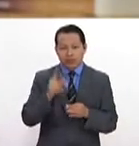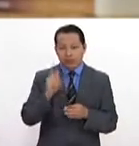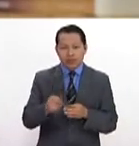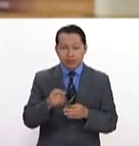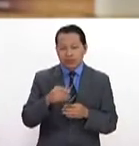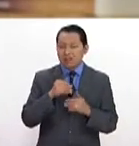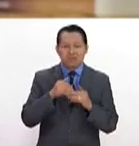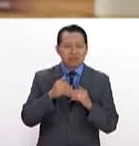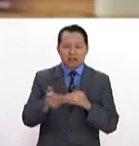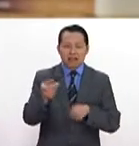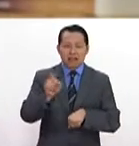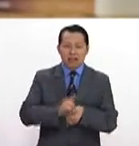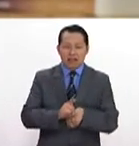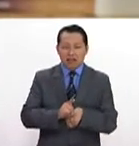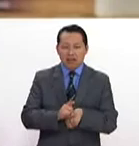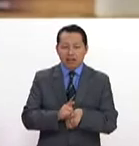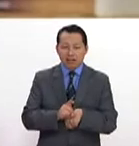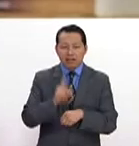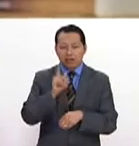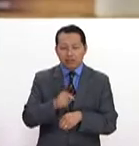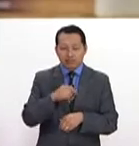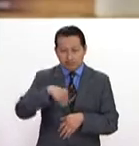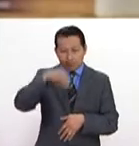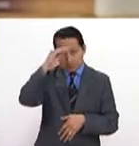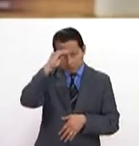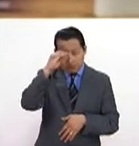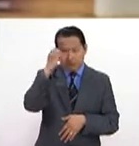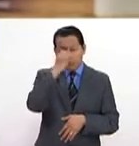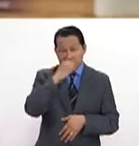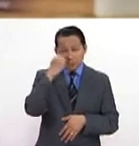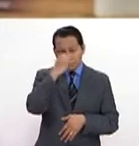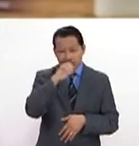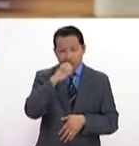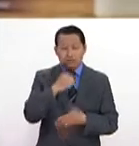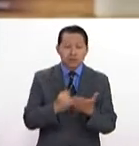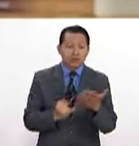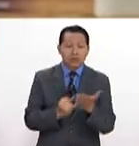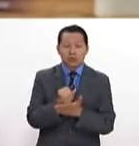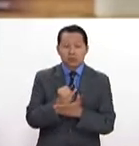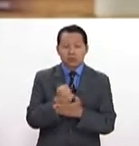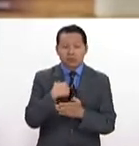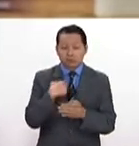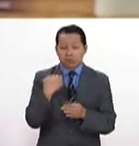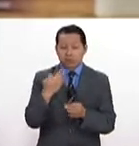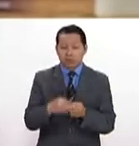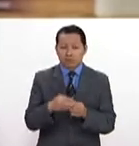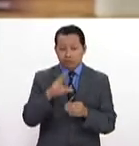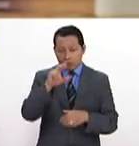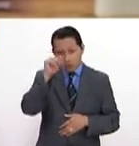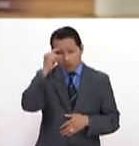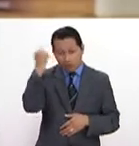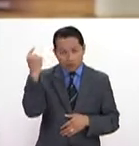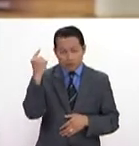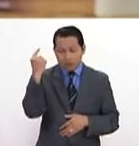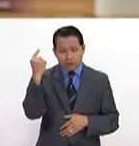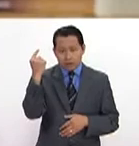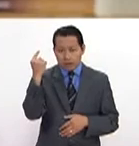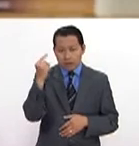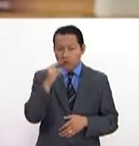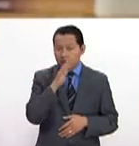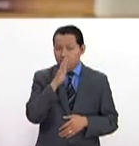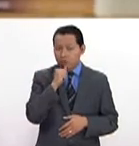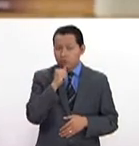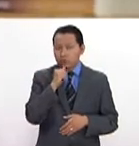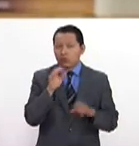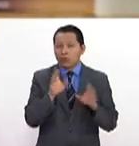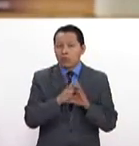en los próximos días. La reflexión y la decisión que tomaré no son fáciles. No puede